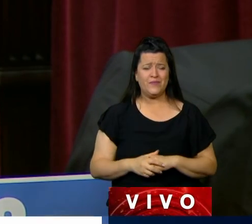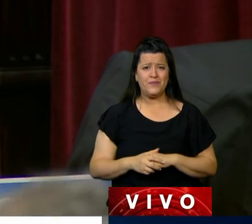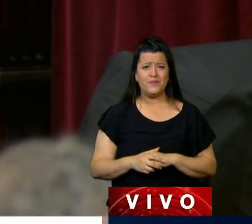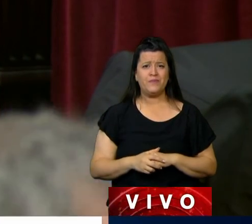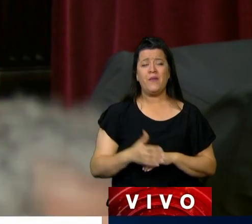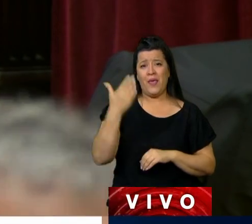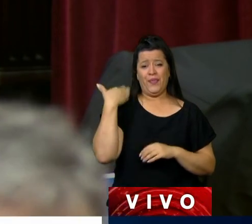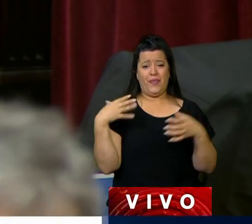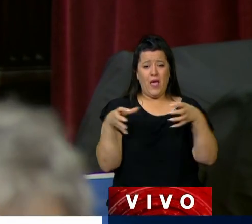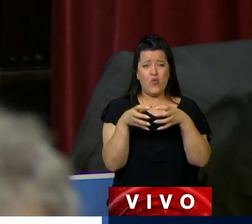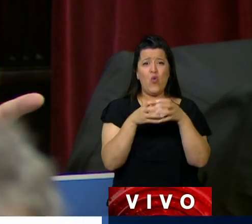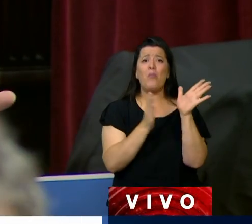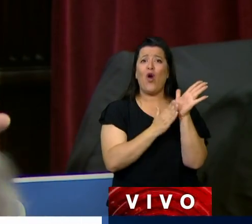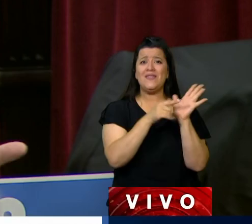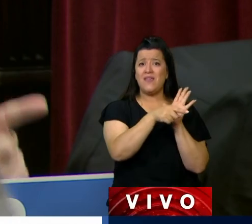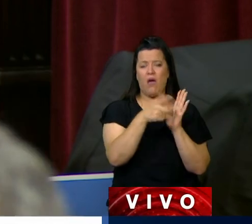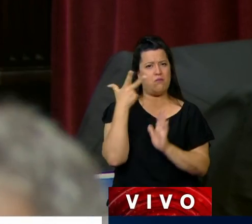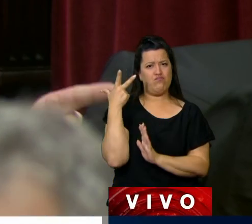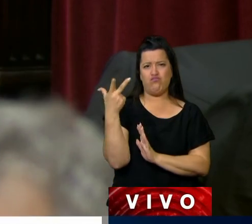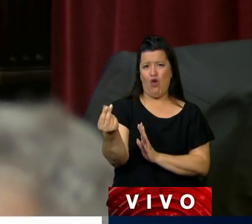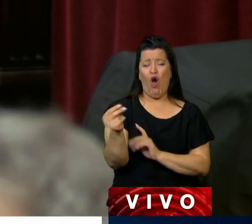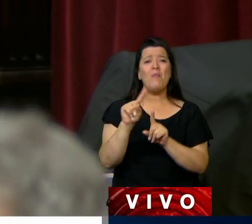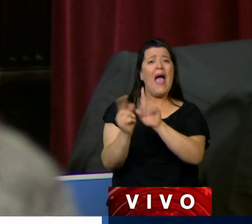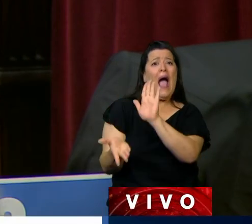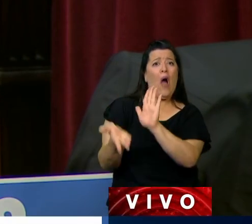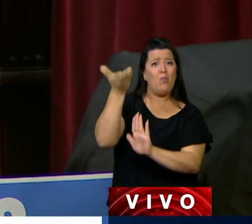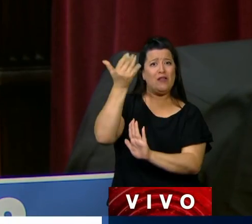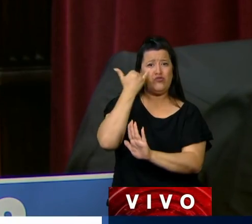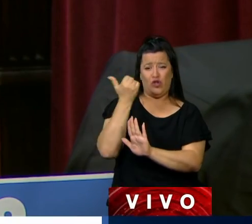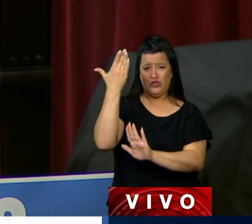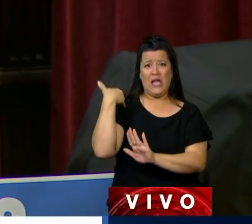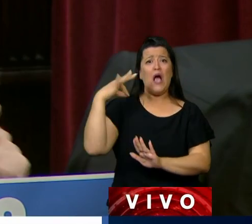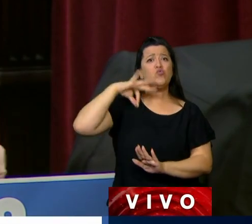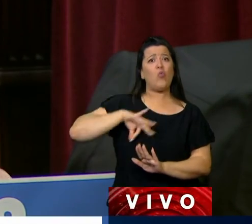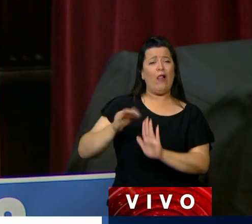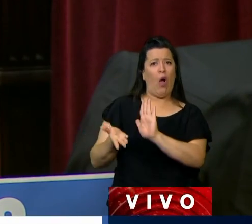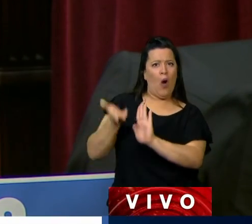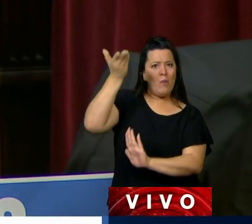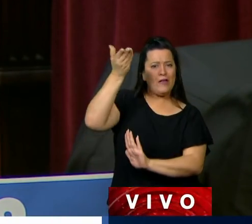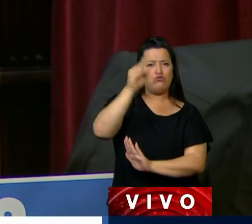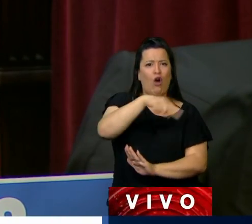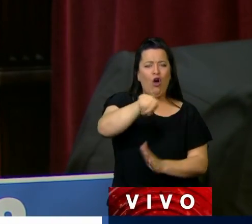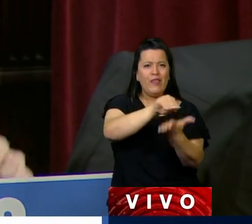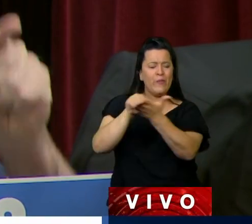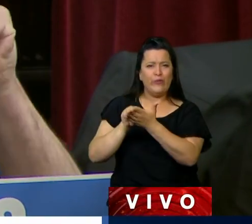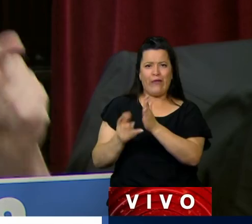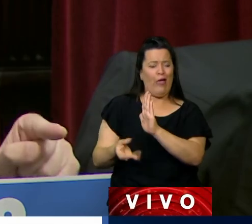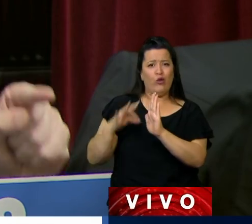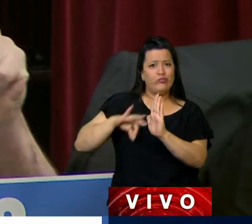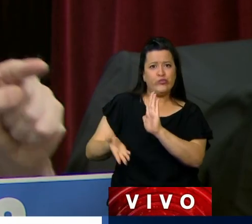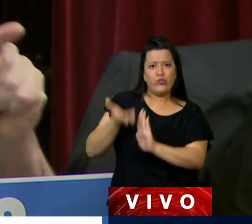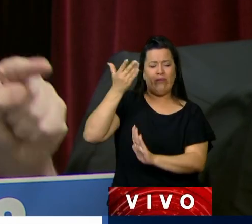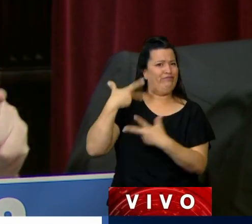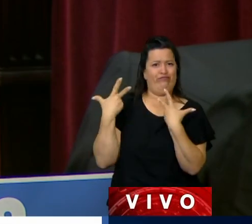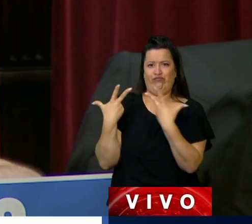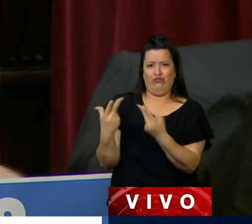desde el Frente de Izquierda rechazamos este aumento que se ha dado en las dietas de diputadas y diputados porque siempre